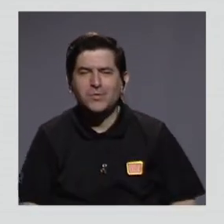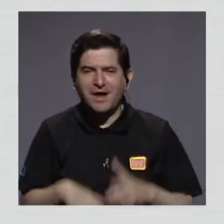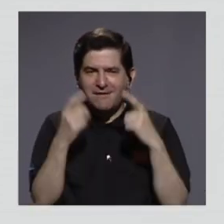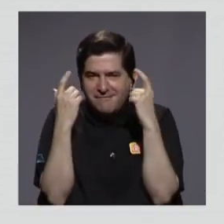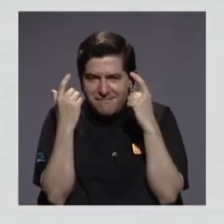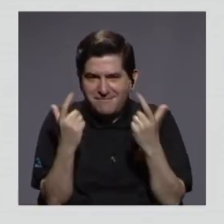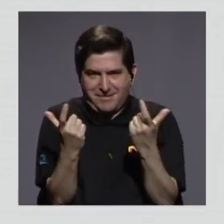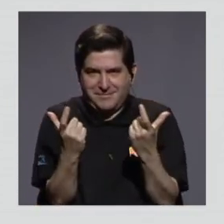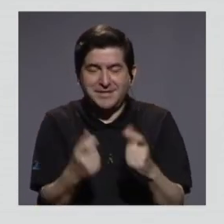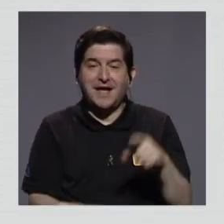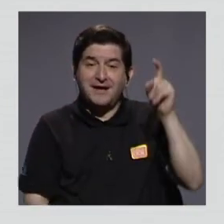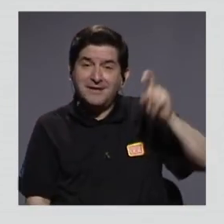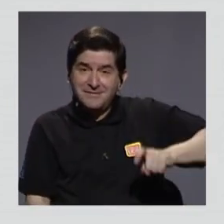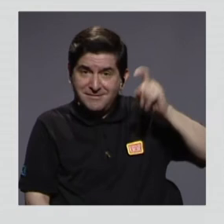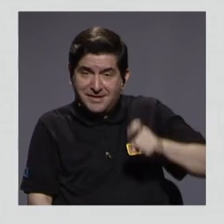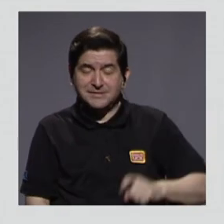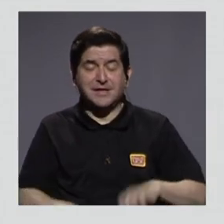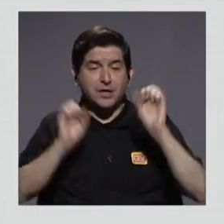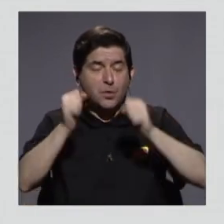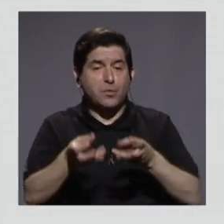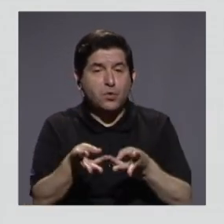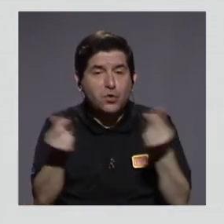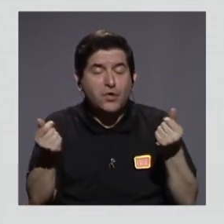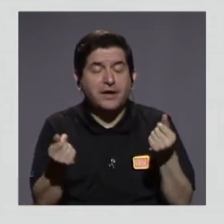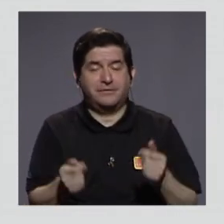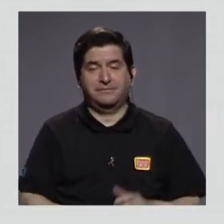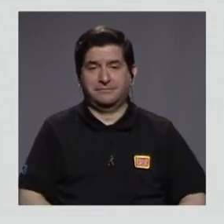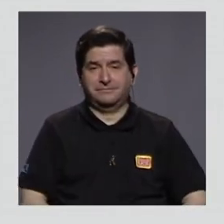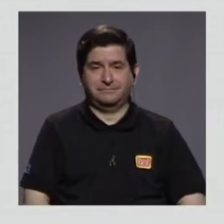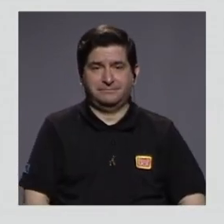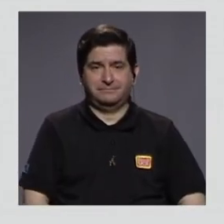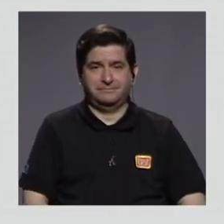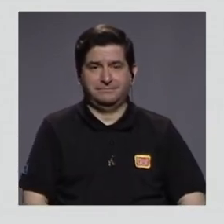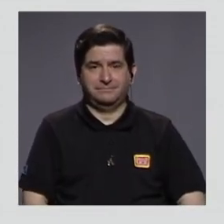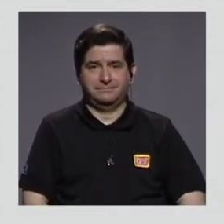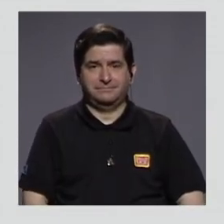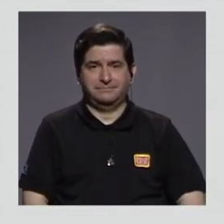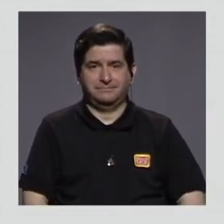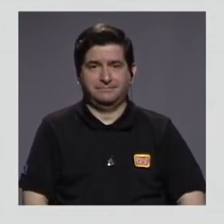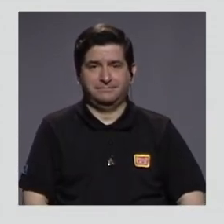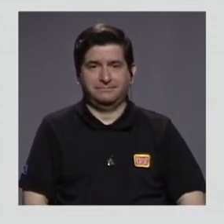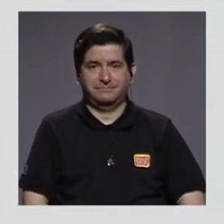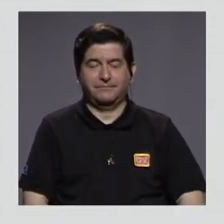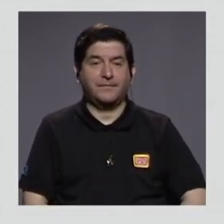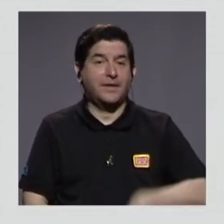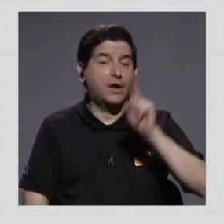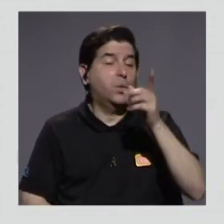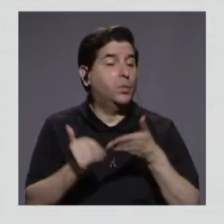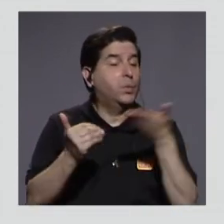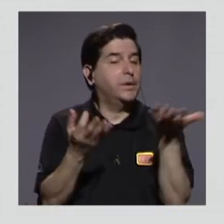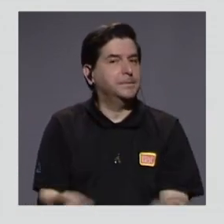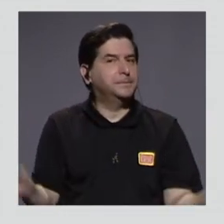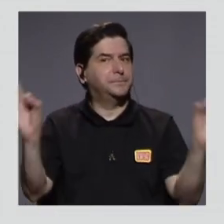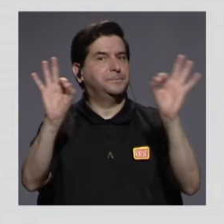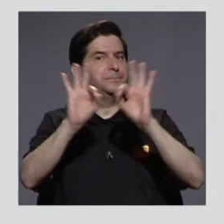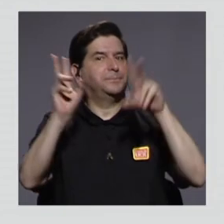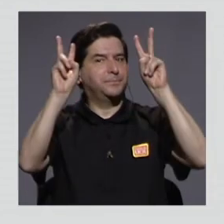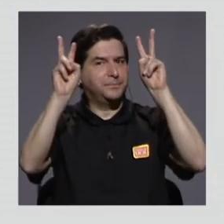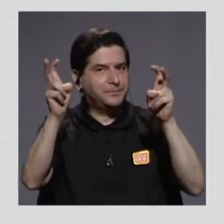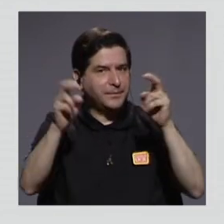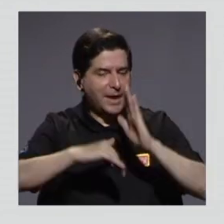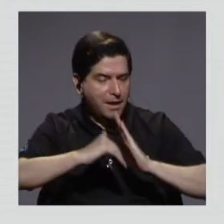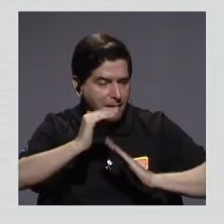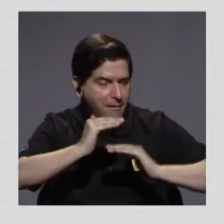que es necesario para generar la producción uno de los elementos más importantes en materia de